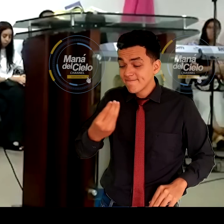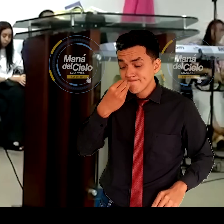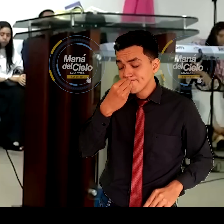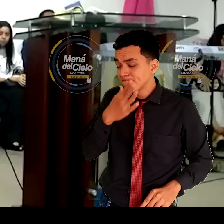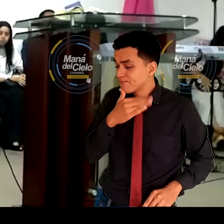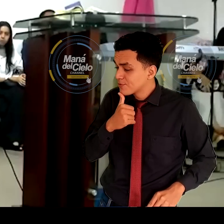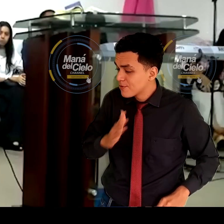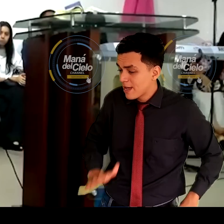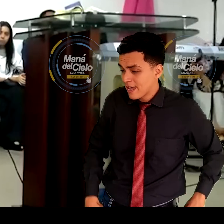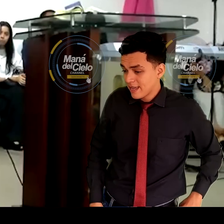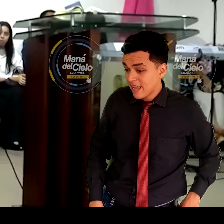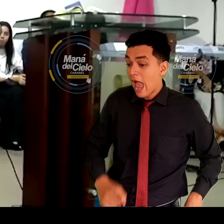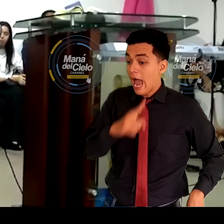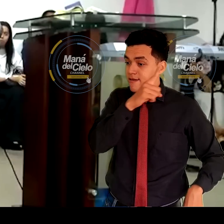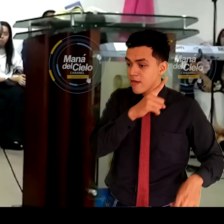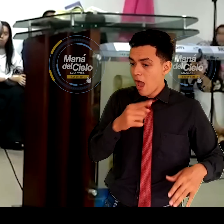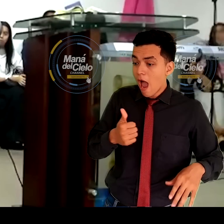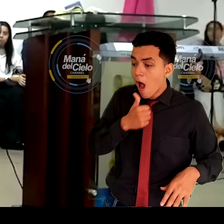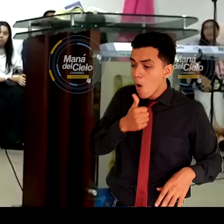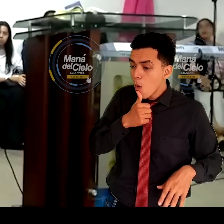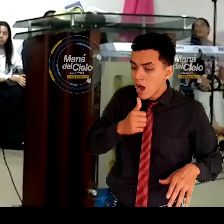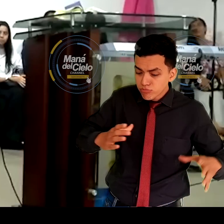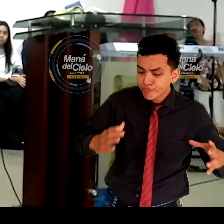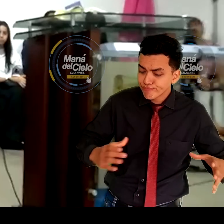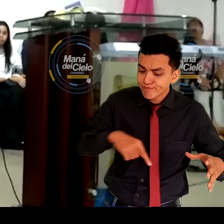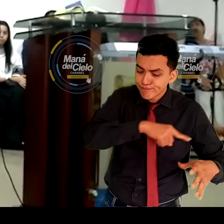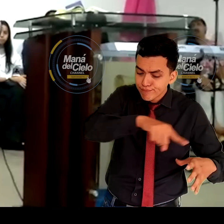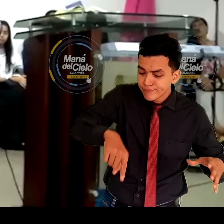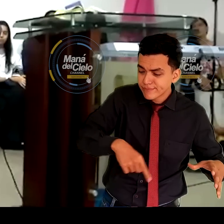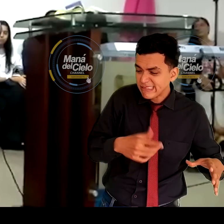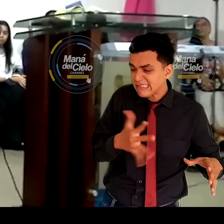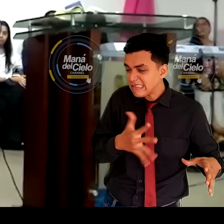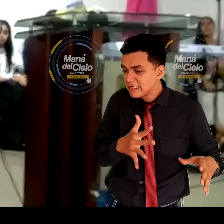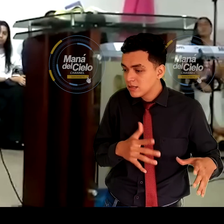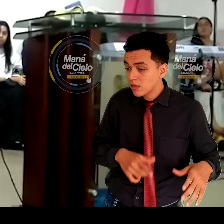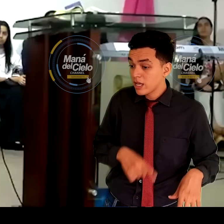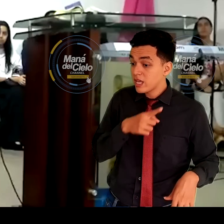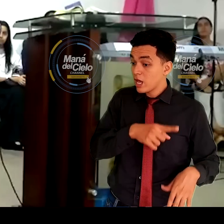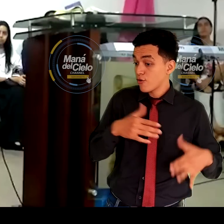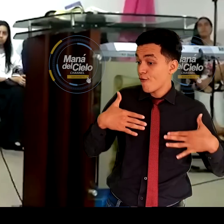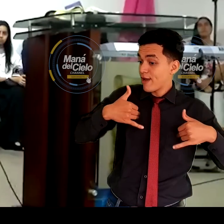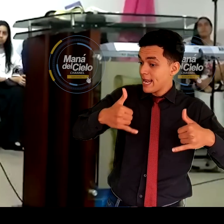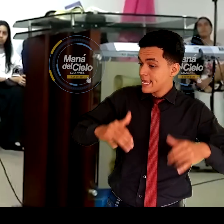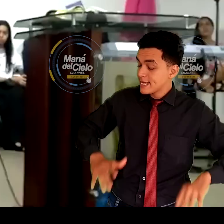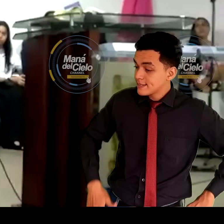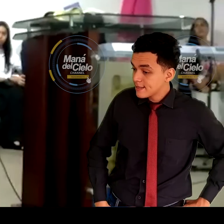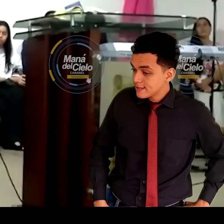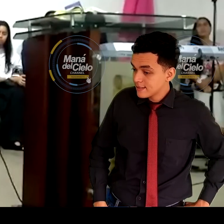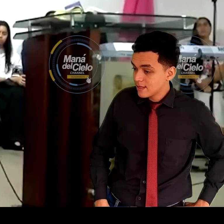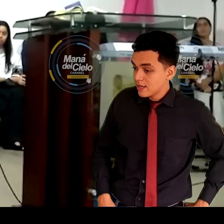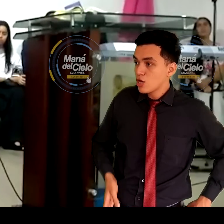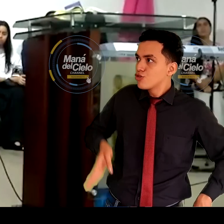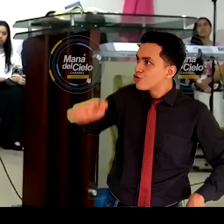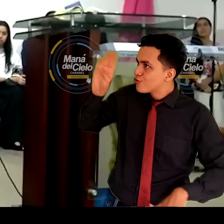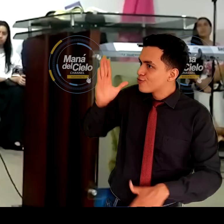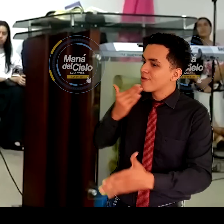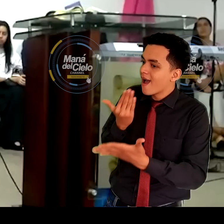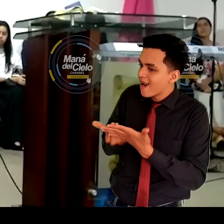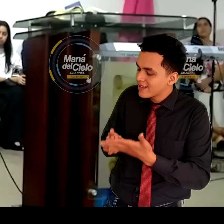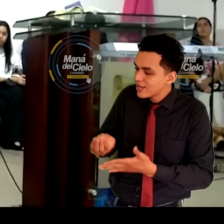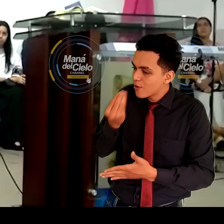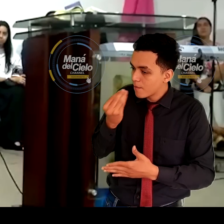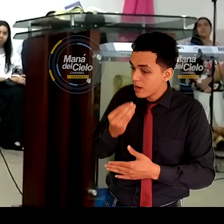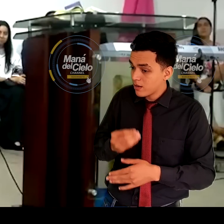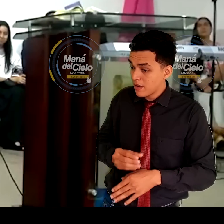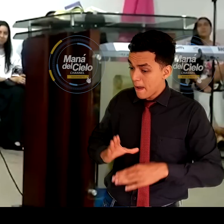dice, mi amor, y un vaso de agua por ahí de un pozo, y esos niños son felices, alaban y glorifican a Dios. Mi amor, pero tú no te vas a quedar toda la vida